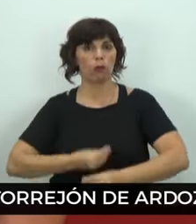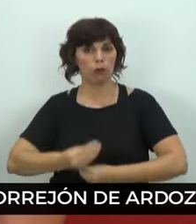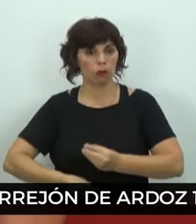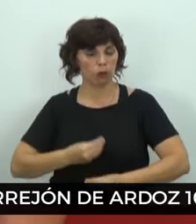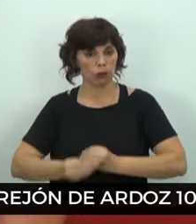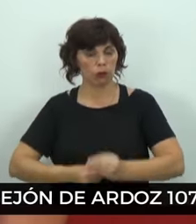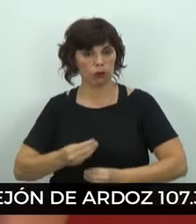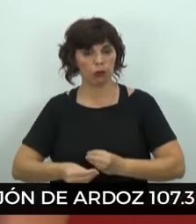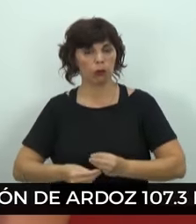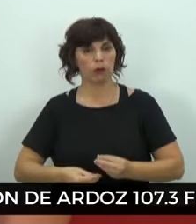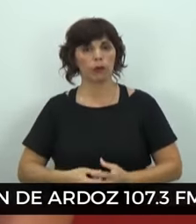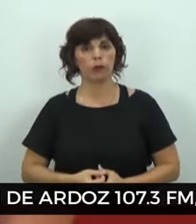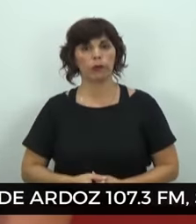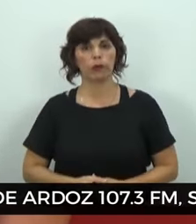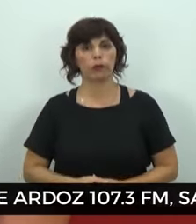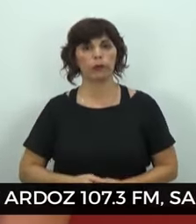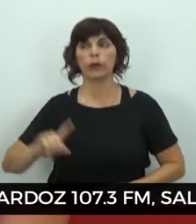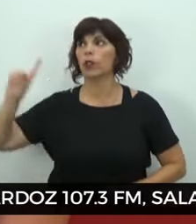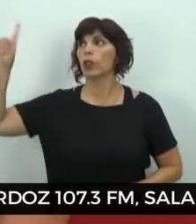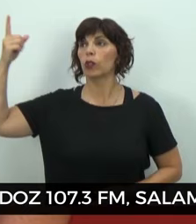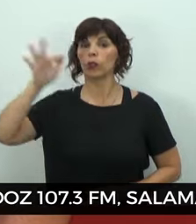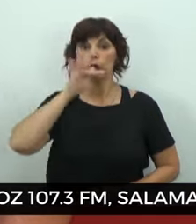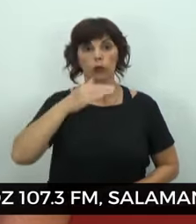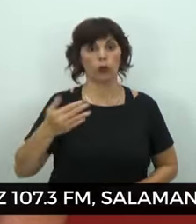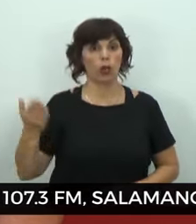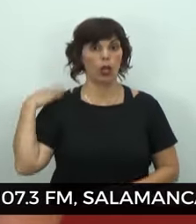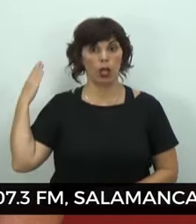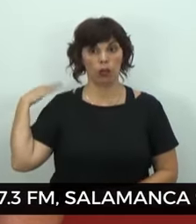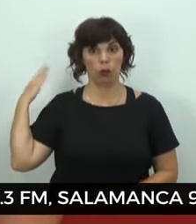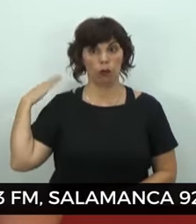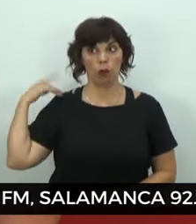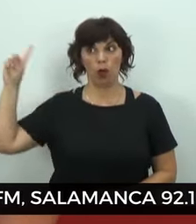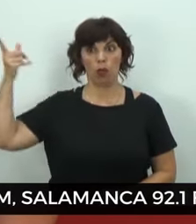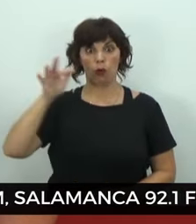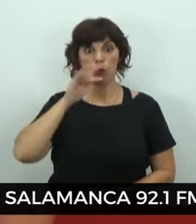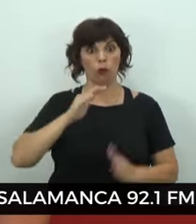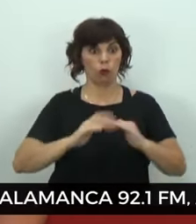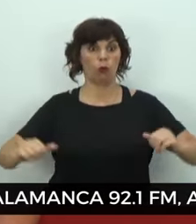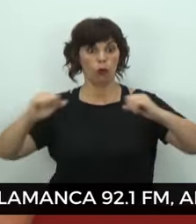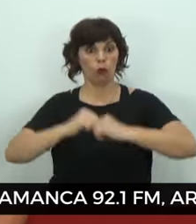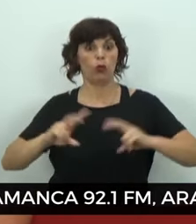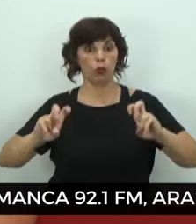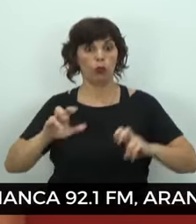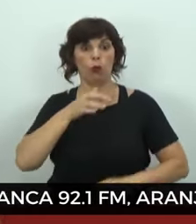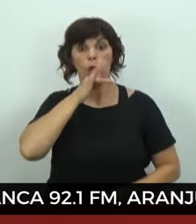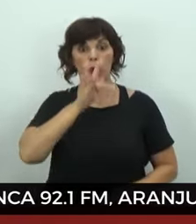nosotros. Él prometió un pacto en el profeta Jeremías, en el profeta